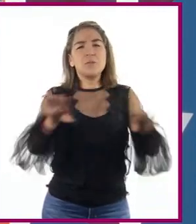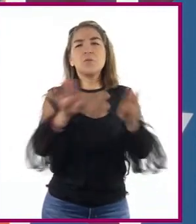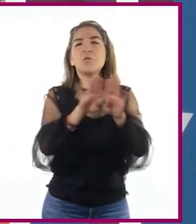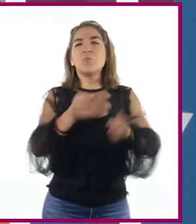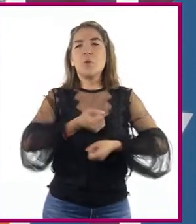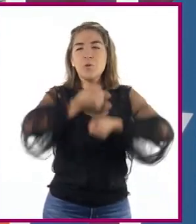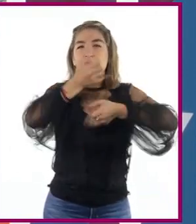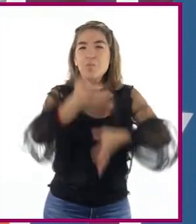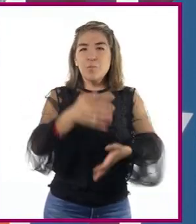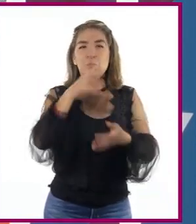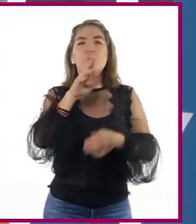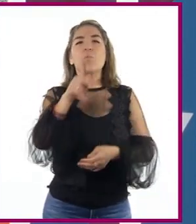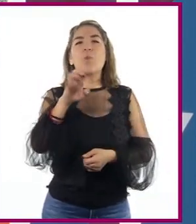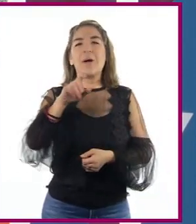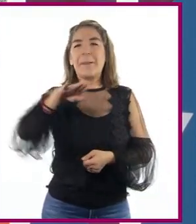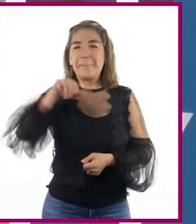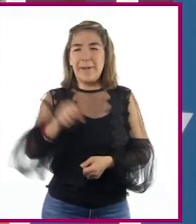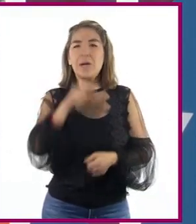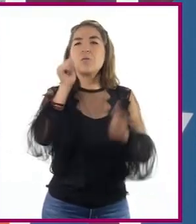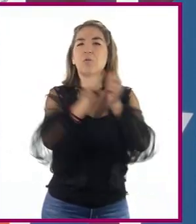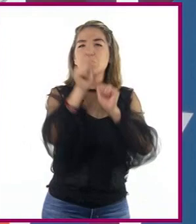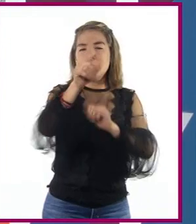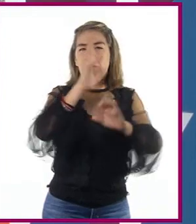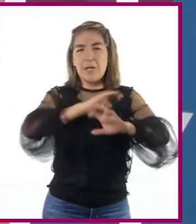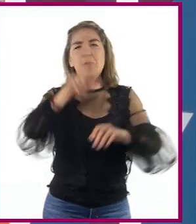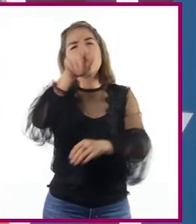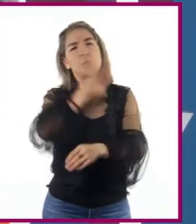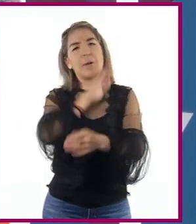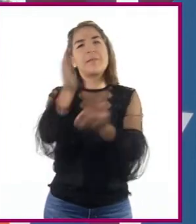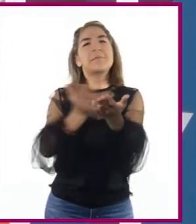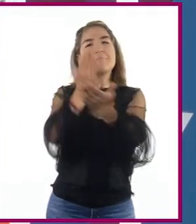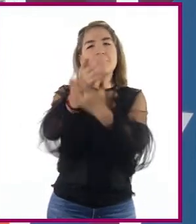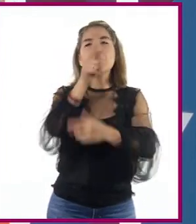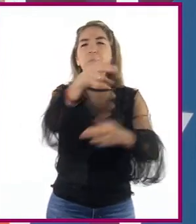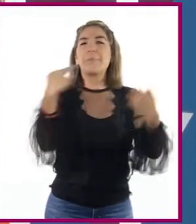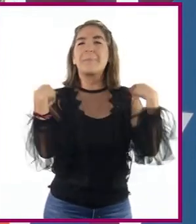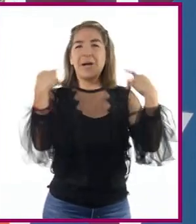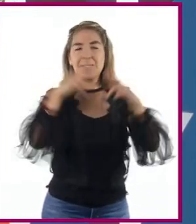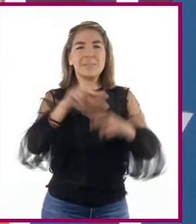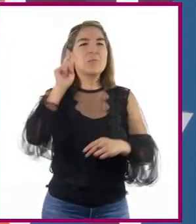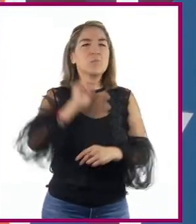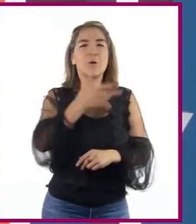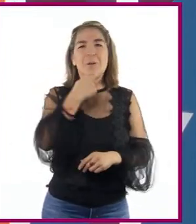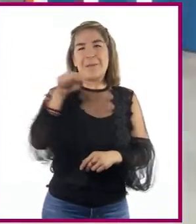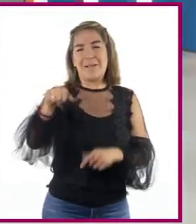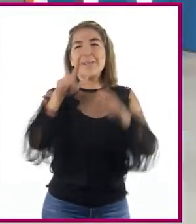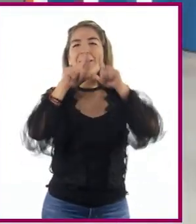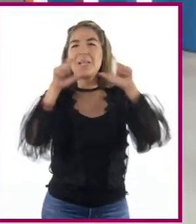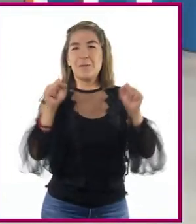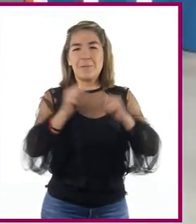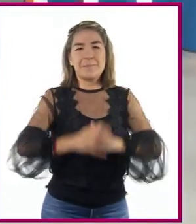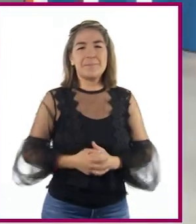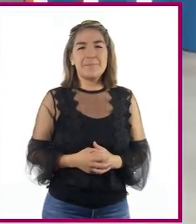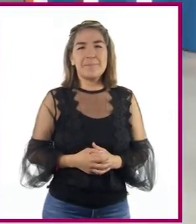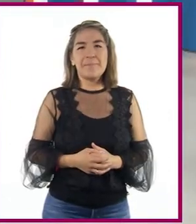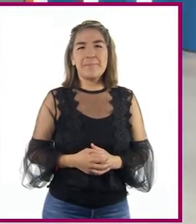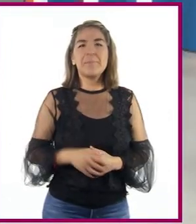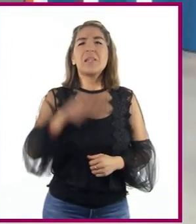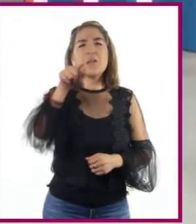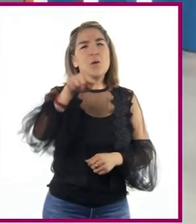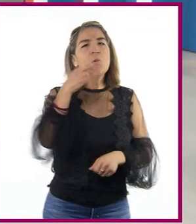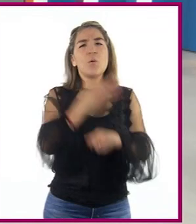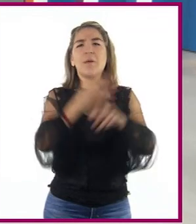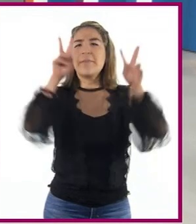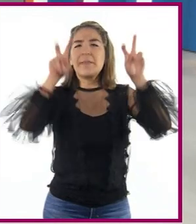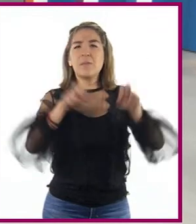poética de su canción, pidan ayuda a su profesor o profesora de lengua materna. Este tema lo